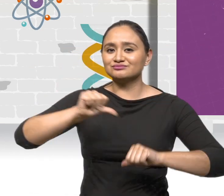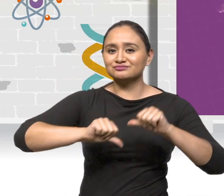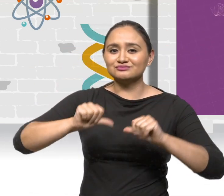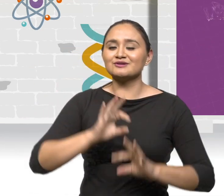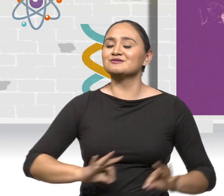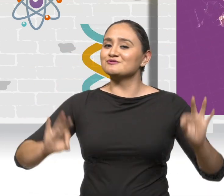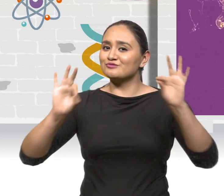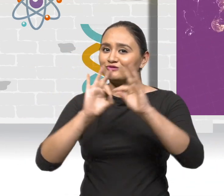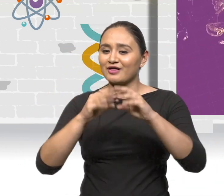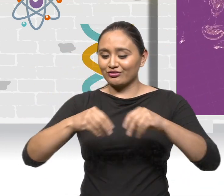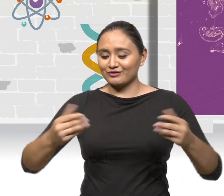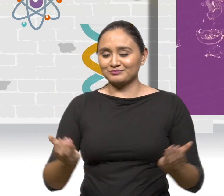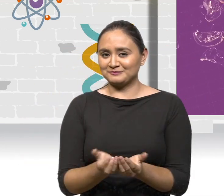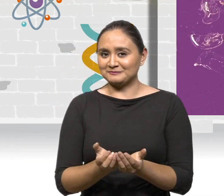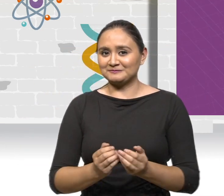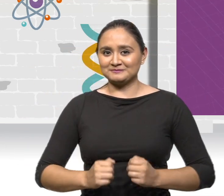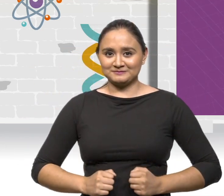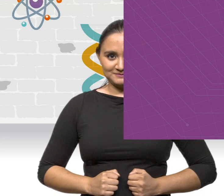química orgánica.